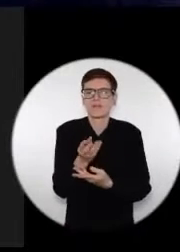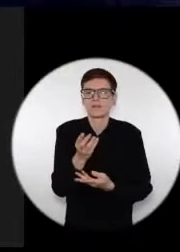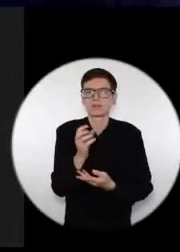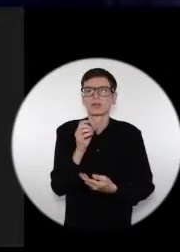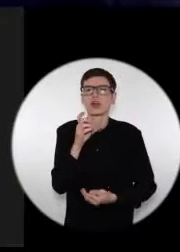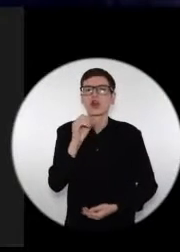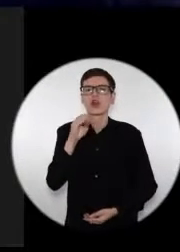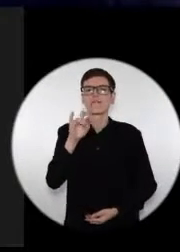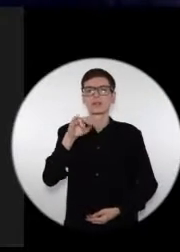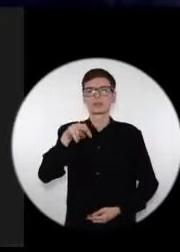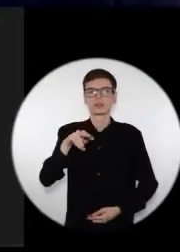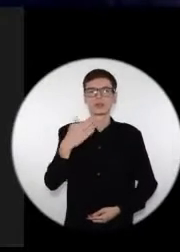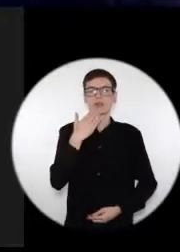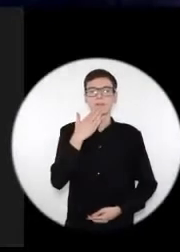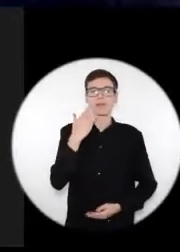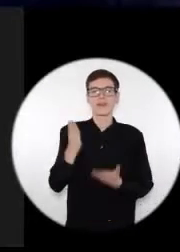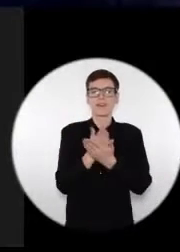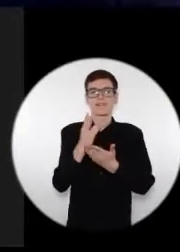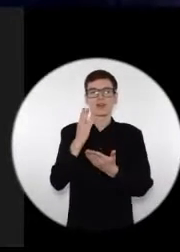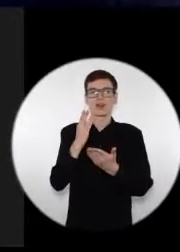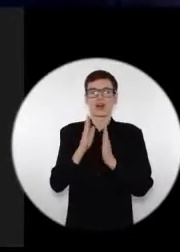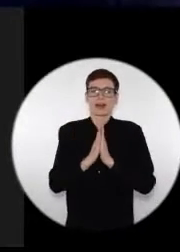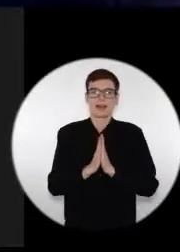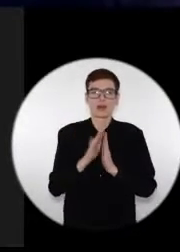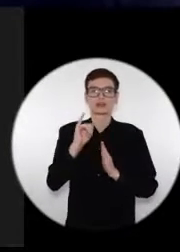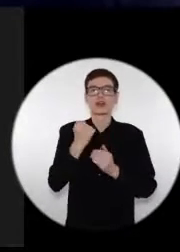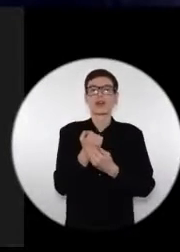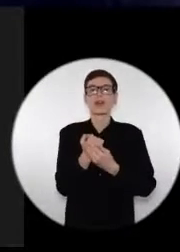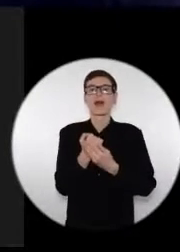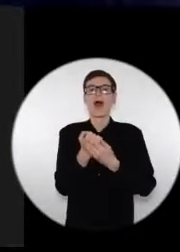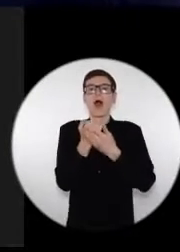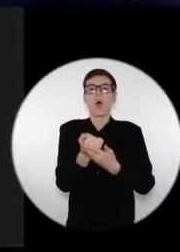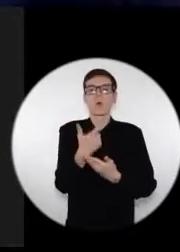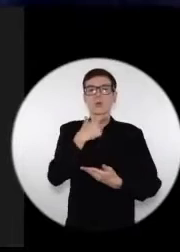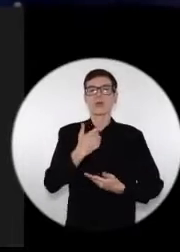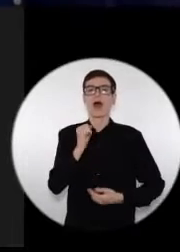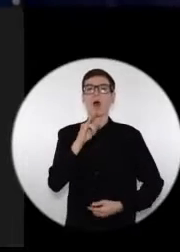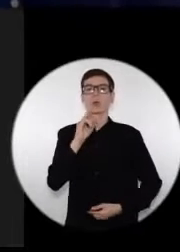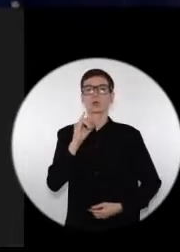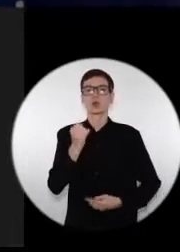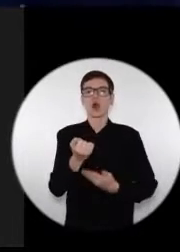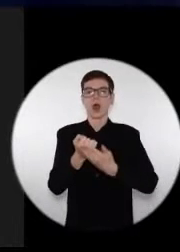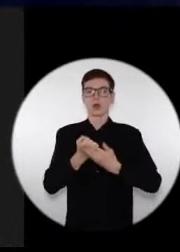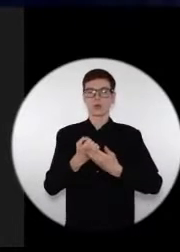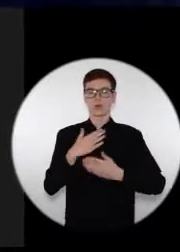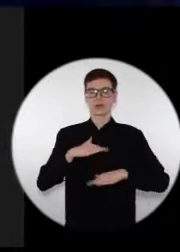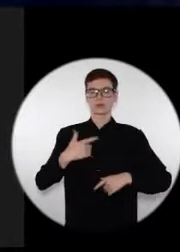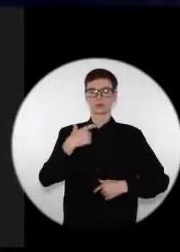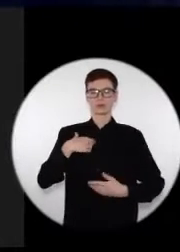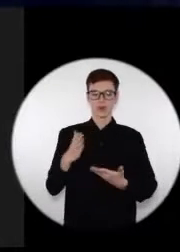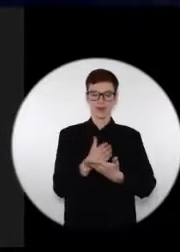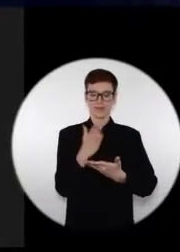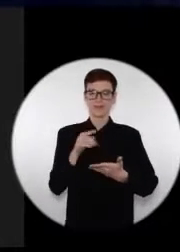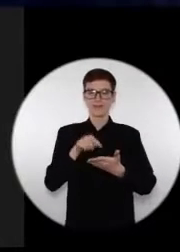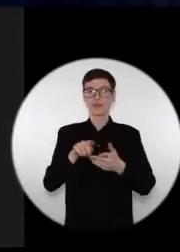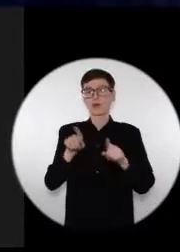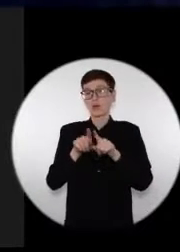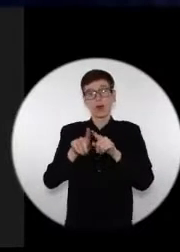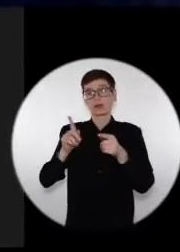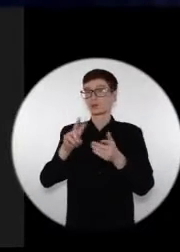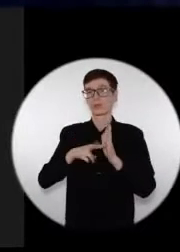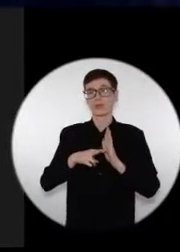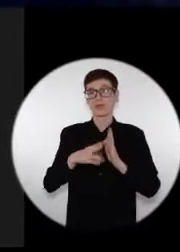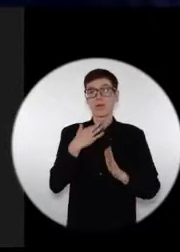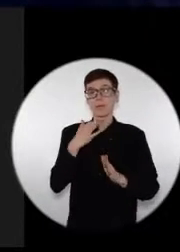autoayuda o libros confesionales los libros religiosos porque hacia allá apuesta el voluntariado finalmente y el